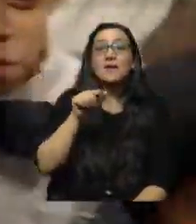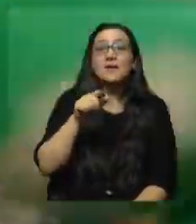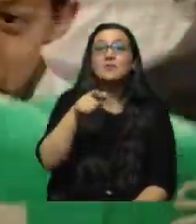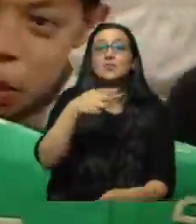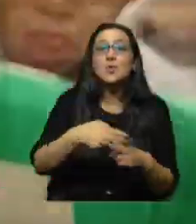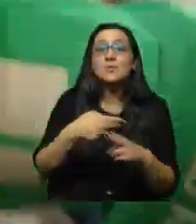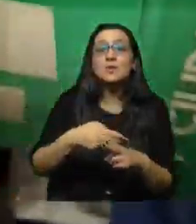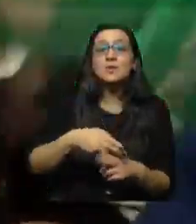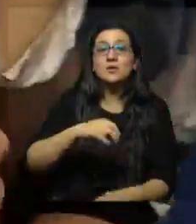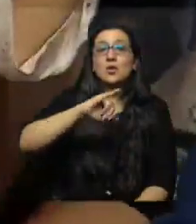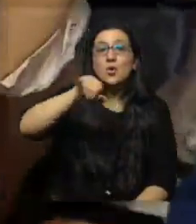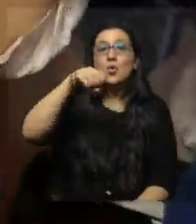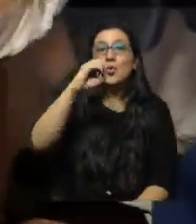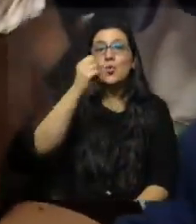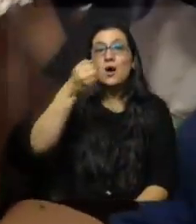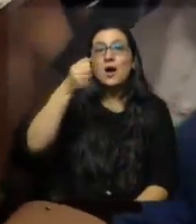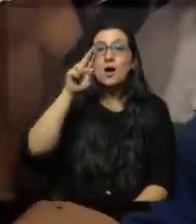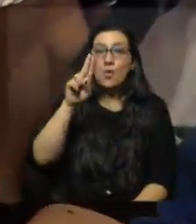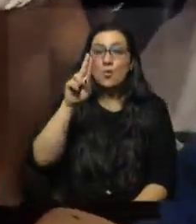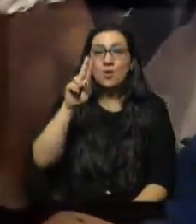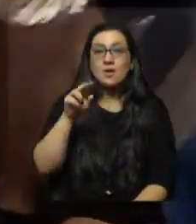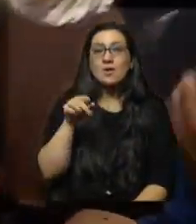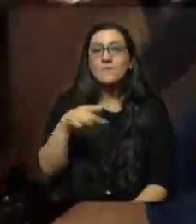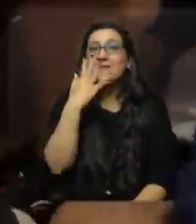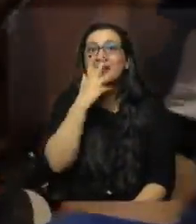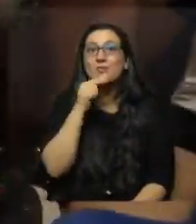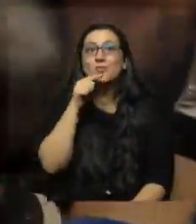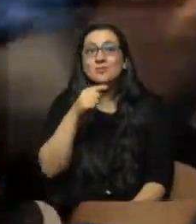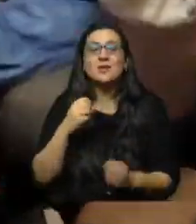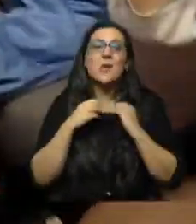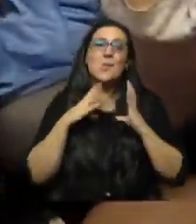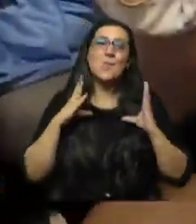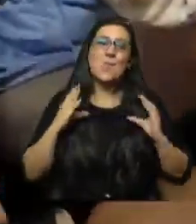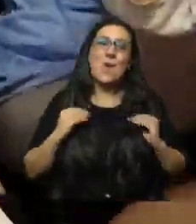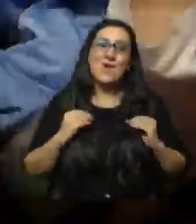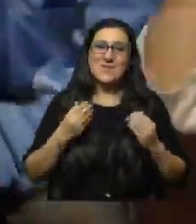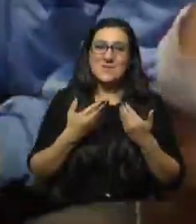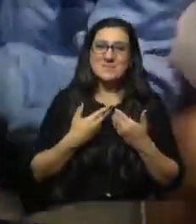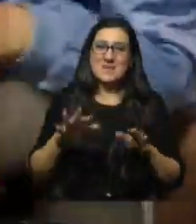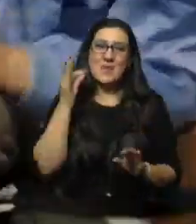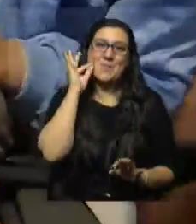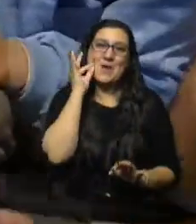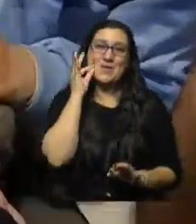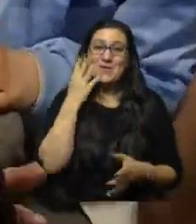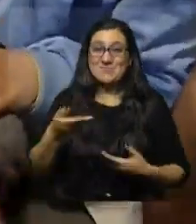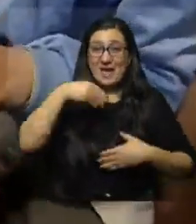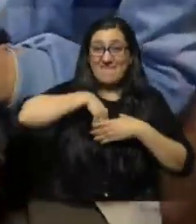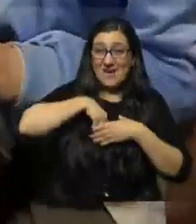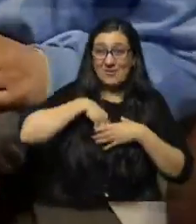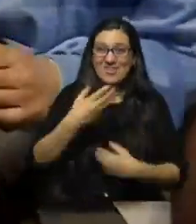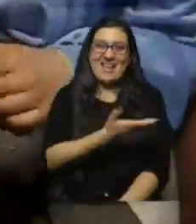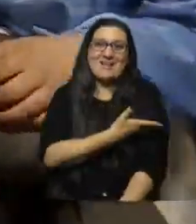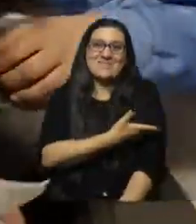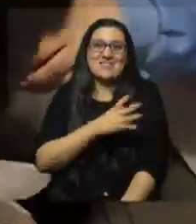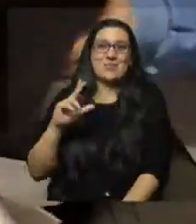nombre? Joao. Bueno, Joao, me encantó porque usted trajo monia para empezar. Bien la monia. Y abajo la casaca